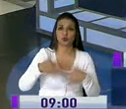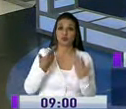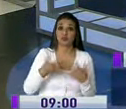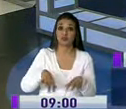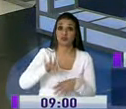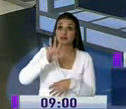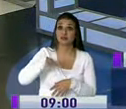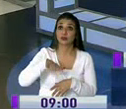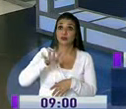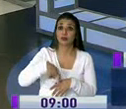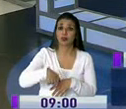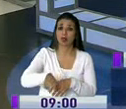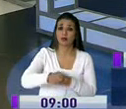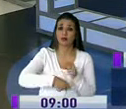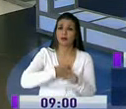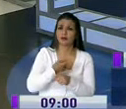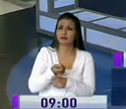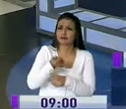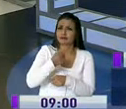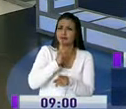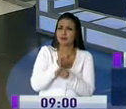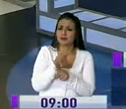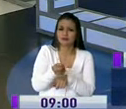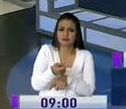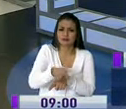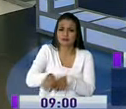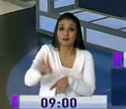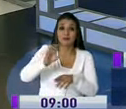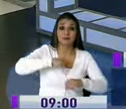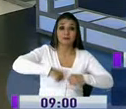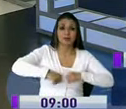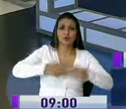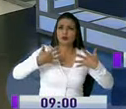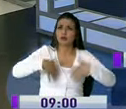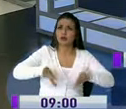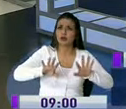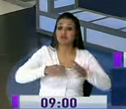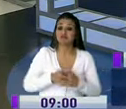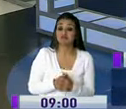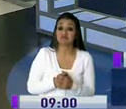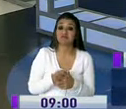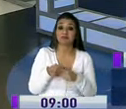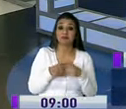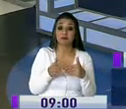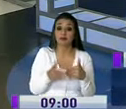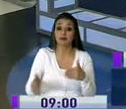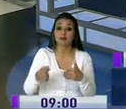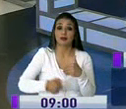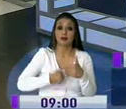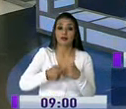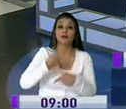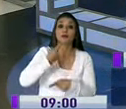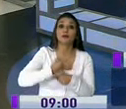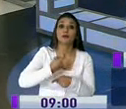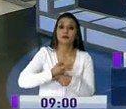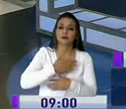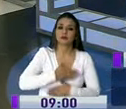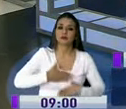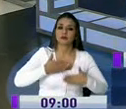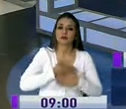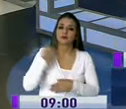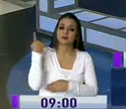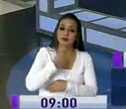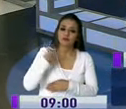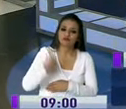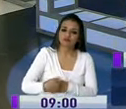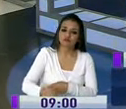sin un soplo de Edison Corral. Ha pasado oficial. Rápido, ya estamos a la mitad del año casi. Ya mitad imagínate. De año, ¿no? Uh-huh. Qué barbaridad. Por eso pues, hay que soplo. Disfrutar cada día, hay que